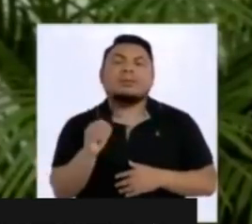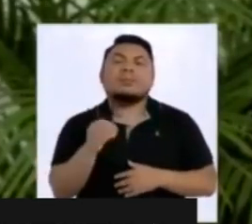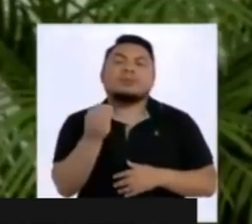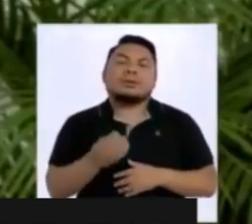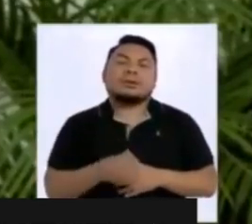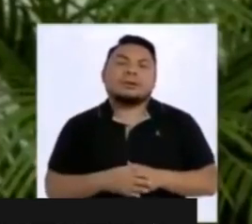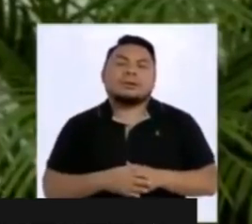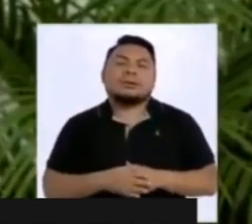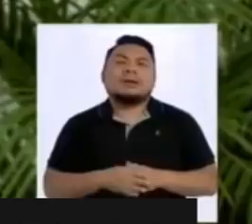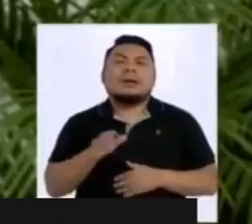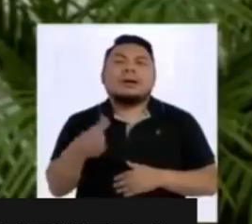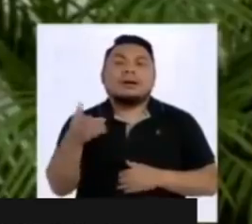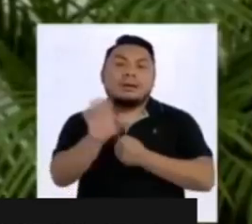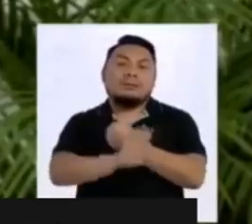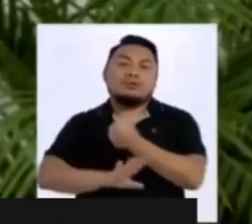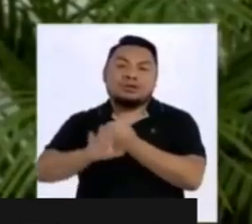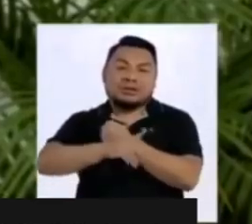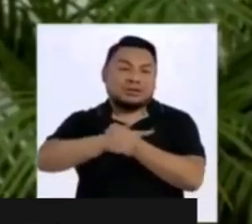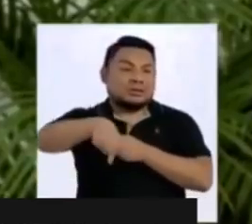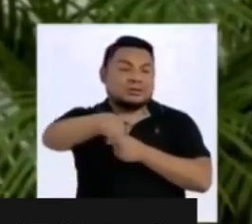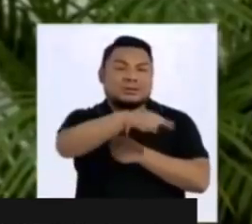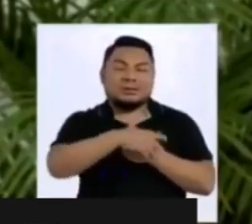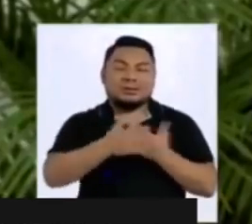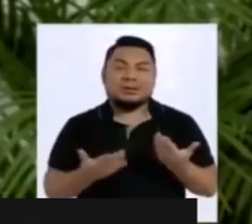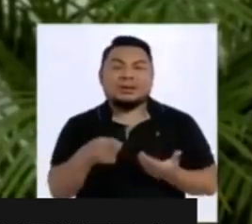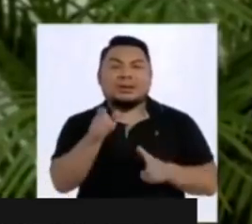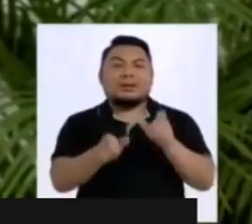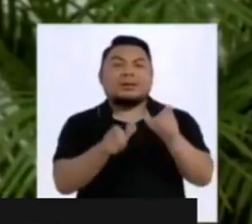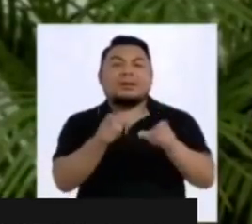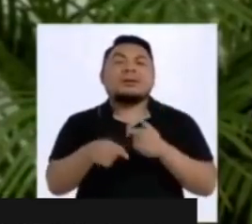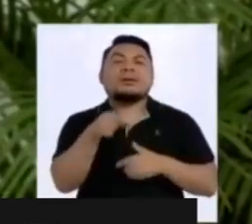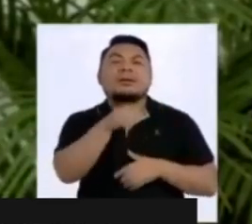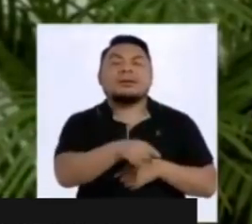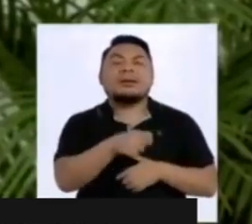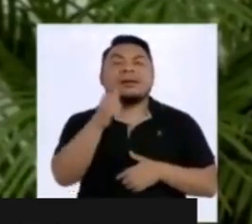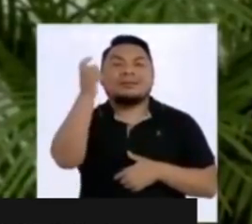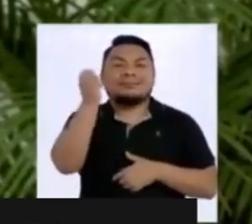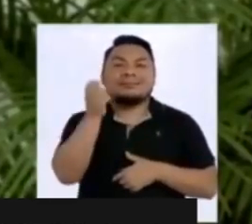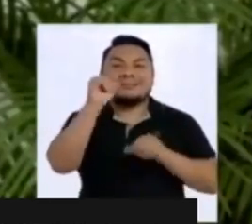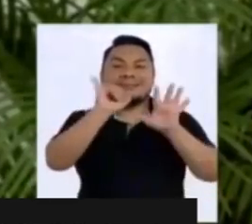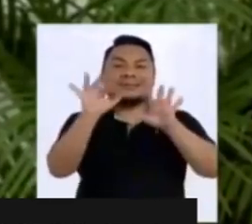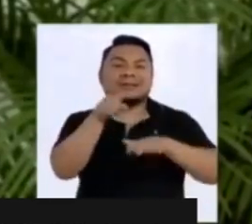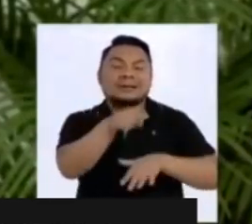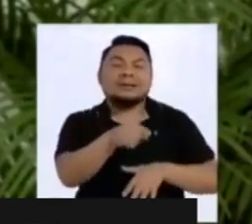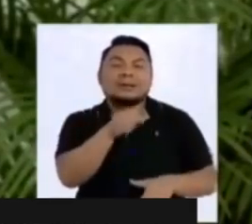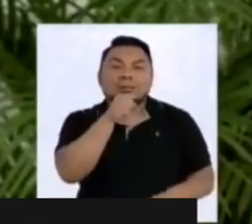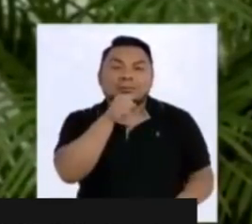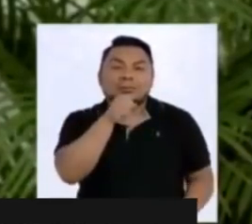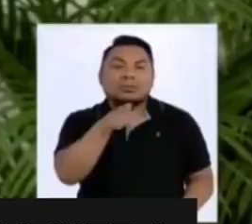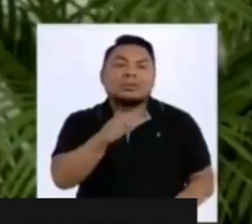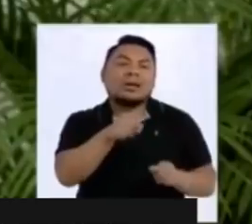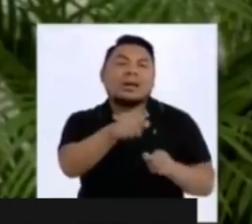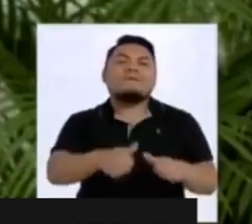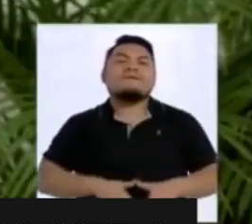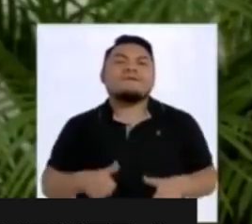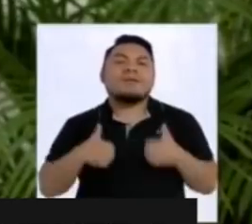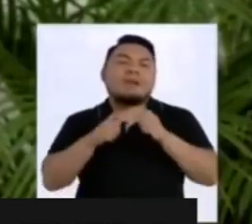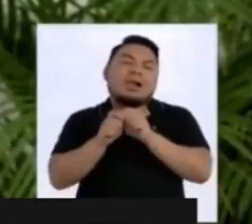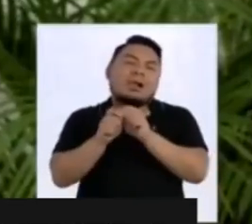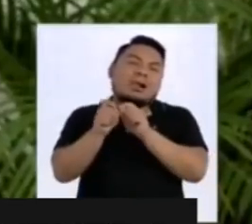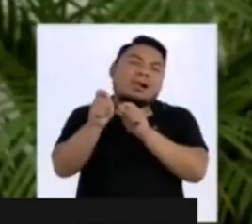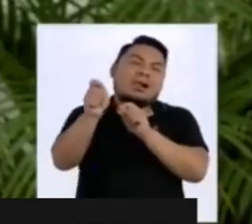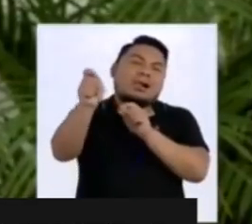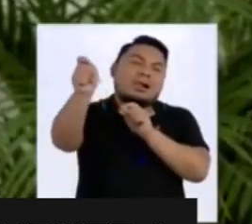porque hay que protegerlos. Los usuarios de pensión 65 son personas que viven básicamente en zonas rurales.